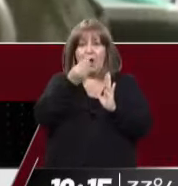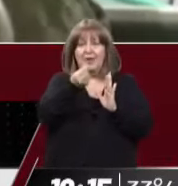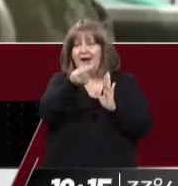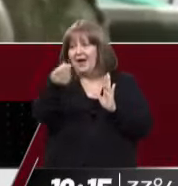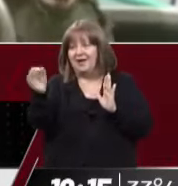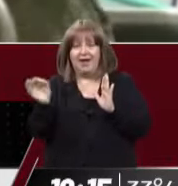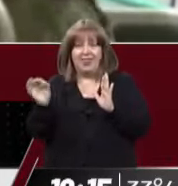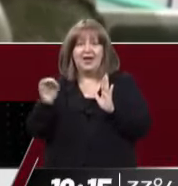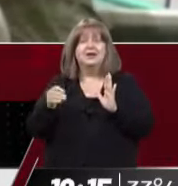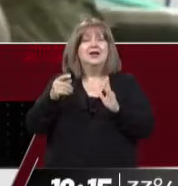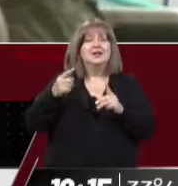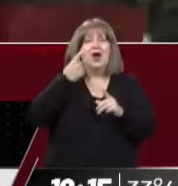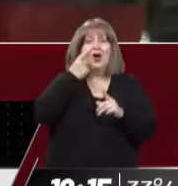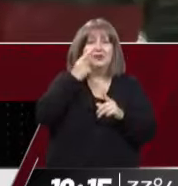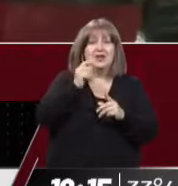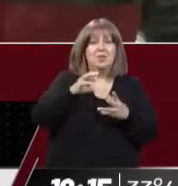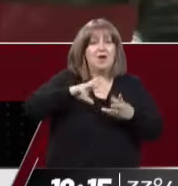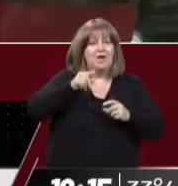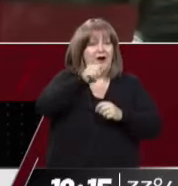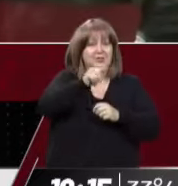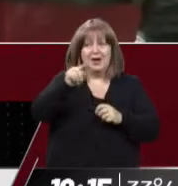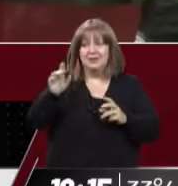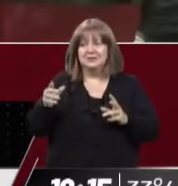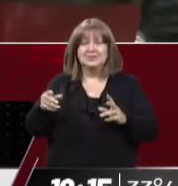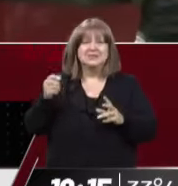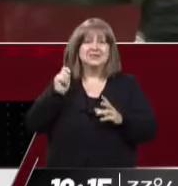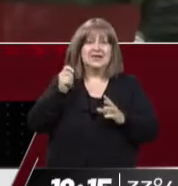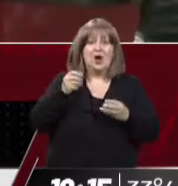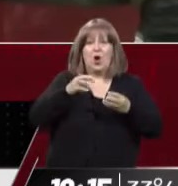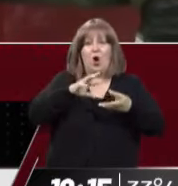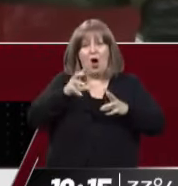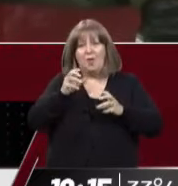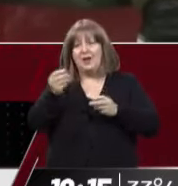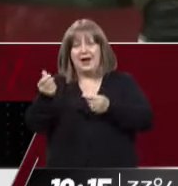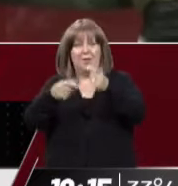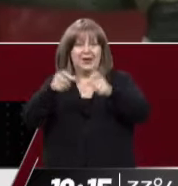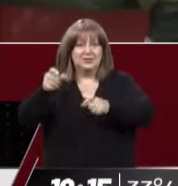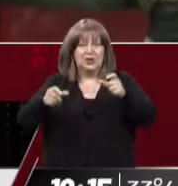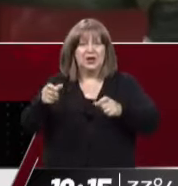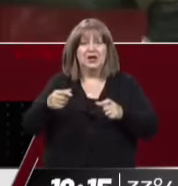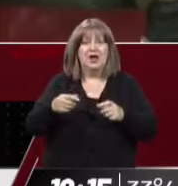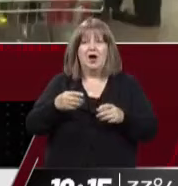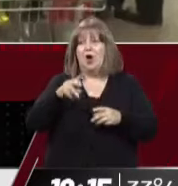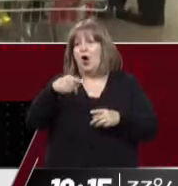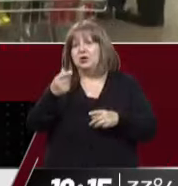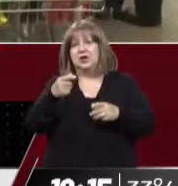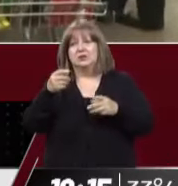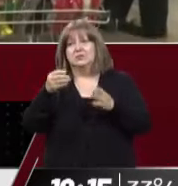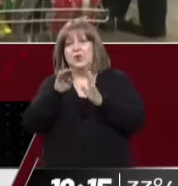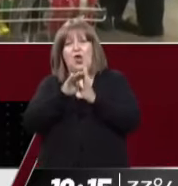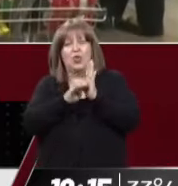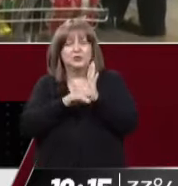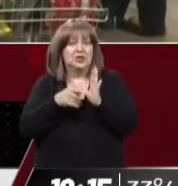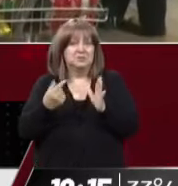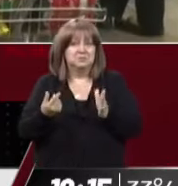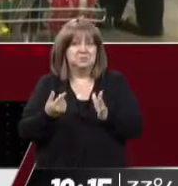que no incidan en la canasta, ¿no? Que no tengan peso en la canasta y en la de Mendoza. Entonces, bueno, por eso a veces nos tomamos un tiempito y sí, hay algunos